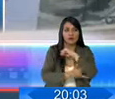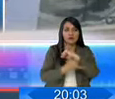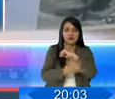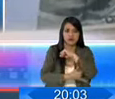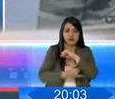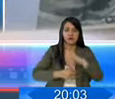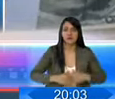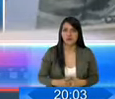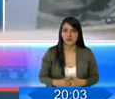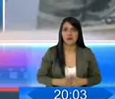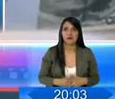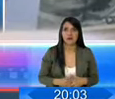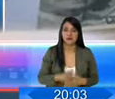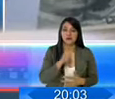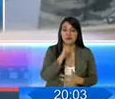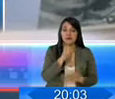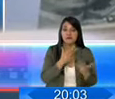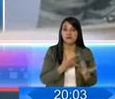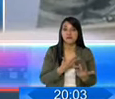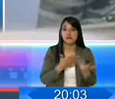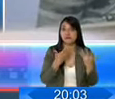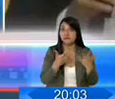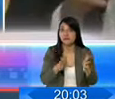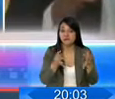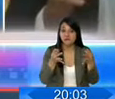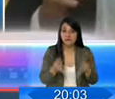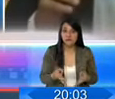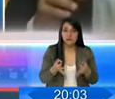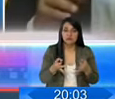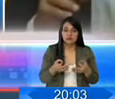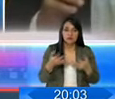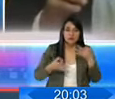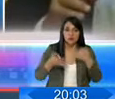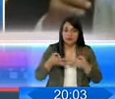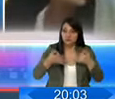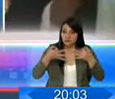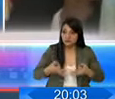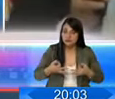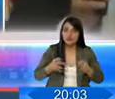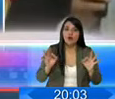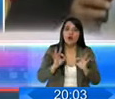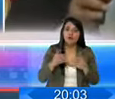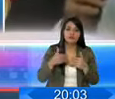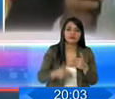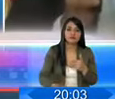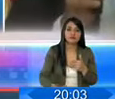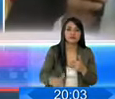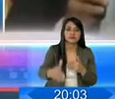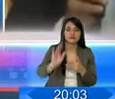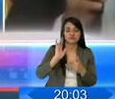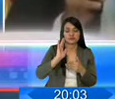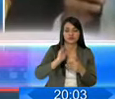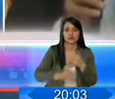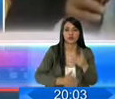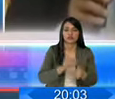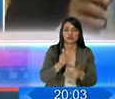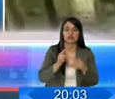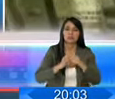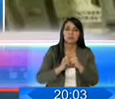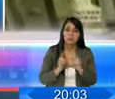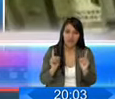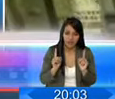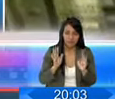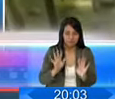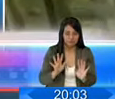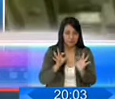Es decir, que todavía habrá que esperar si es que efectivamente estos litigios se concretan o si no siguen los campos judiciales. Pero solamente un dato